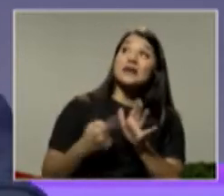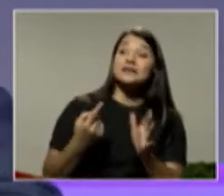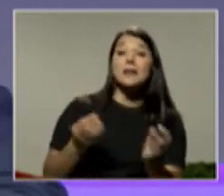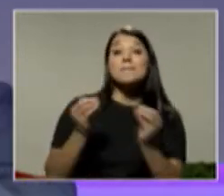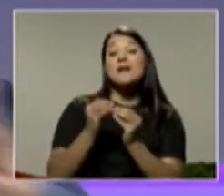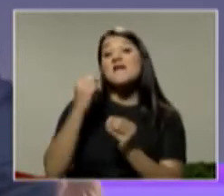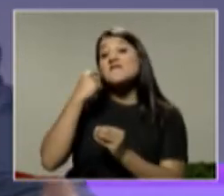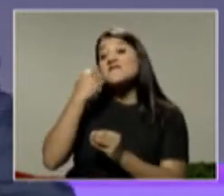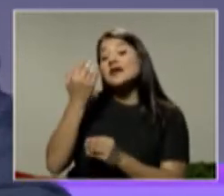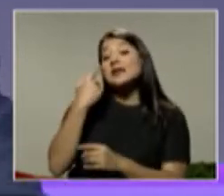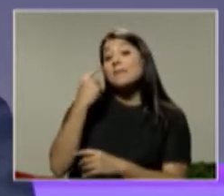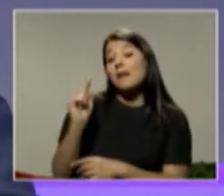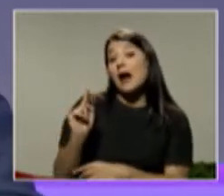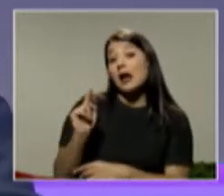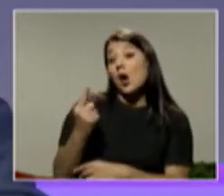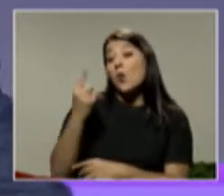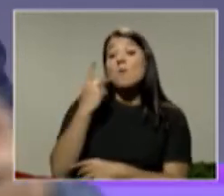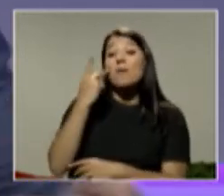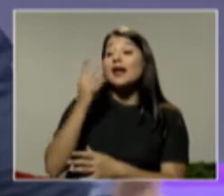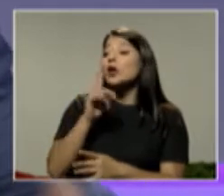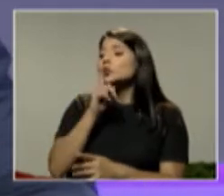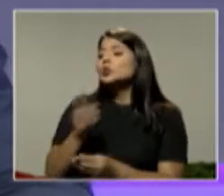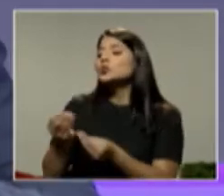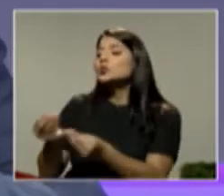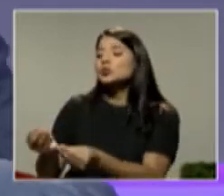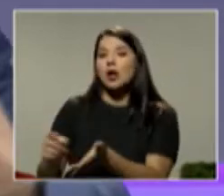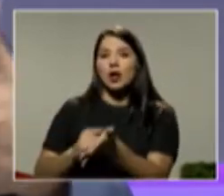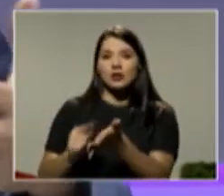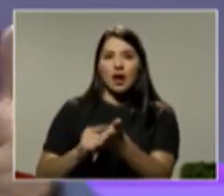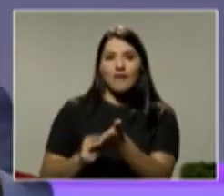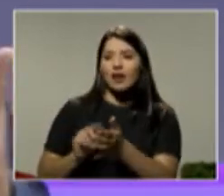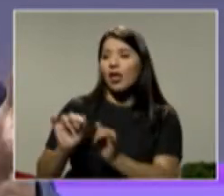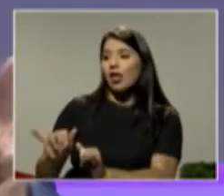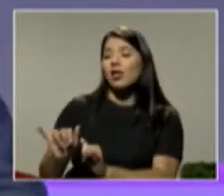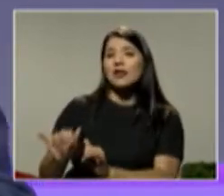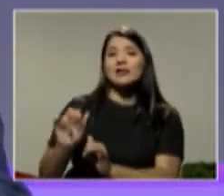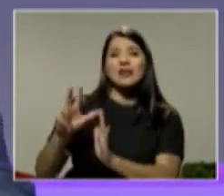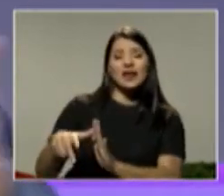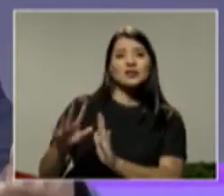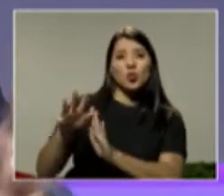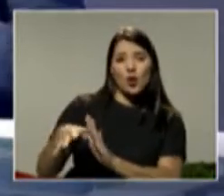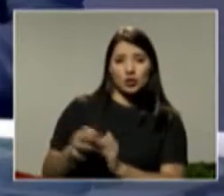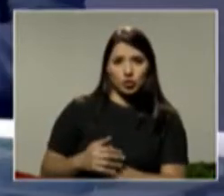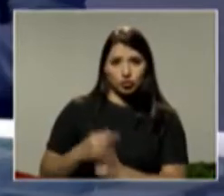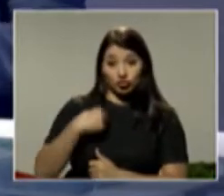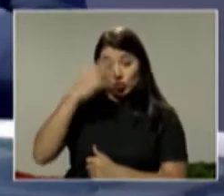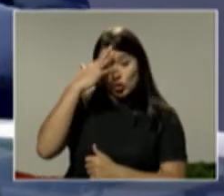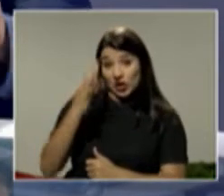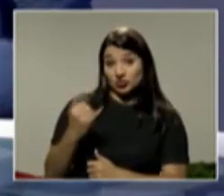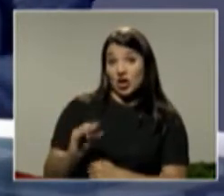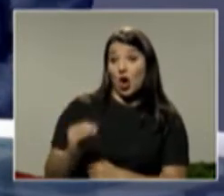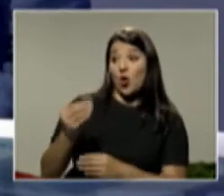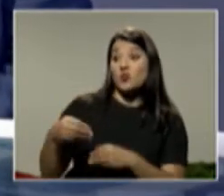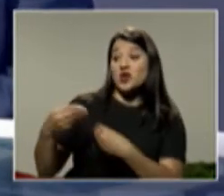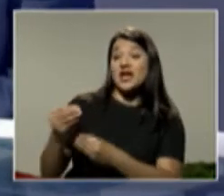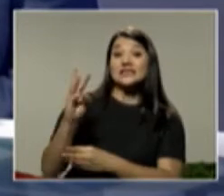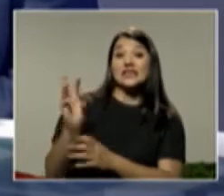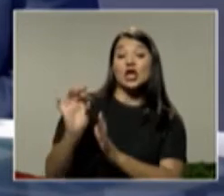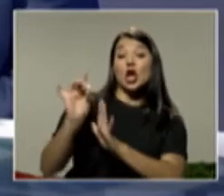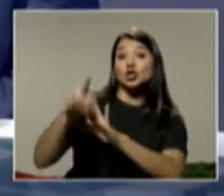para un padre de familia simplemente darle la tableta, dejar que el niño se mantenga 3, 4. Yo creo que los jóvenes, si les damos 6, 8 horas